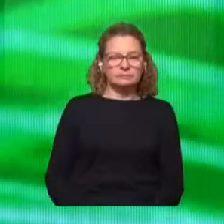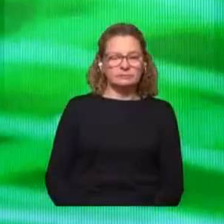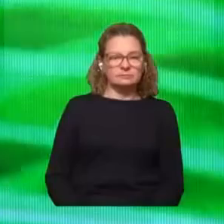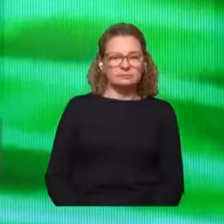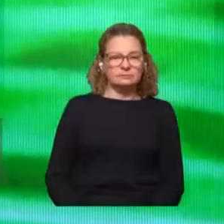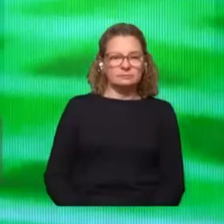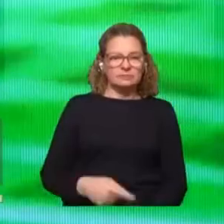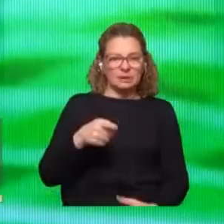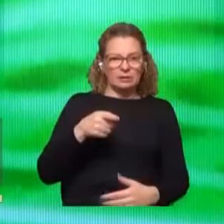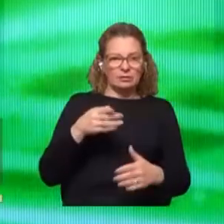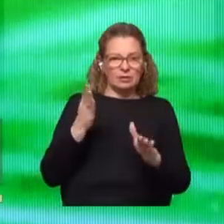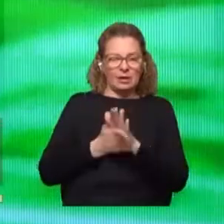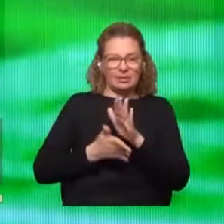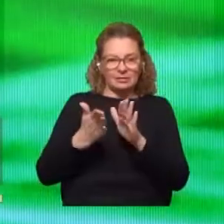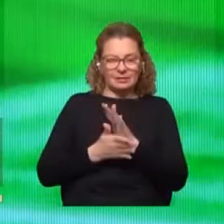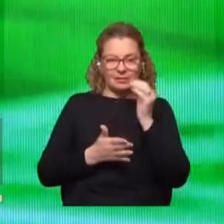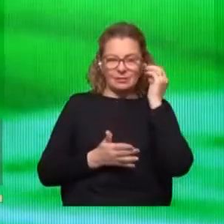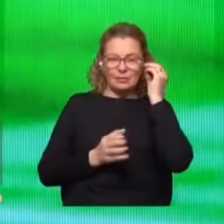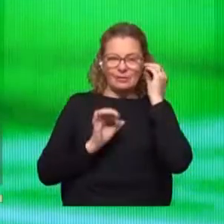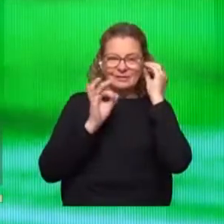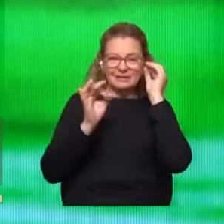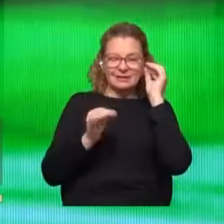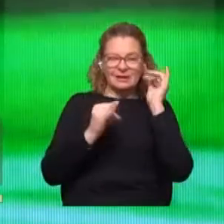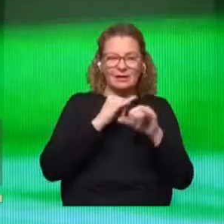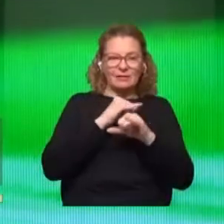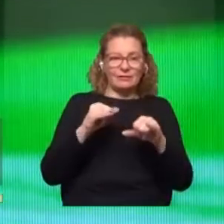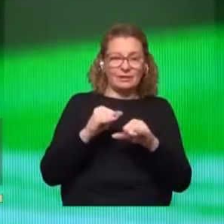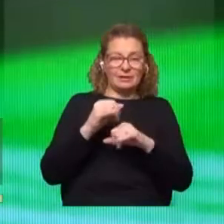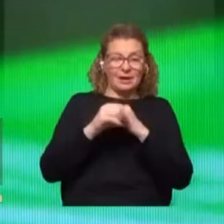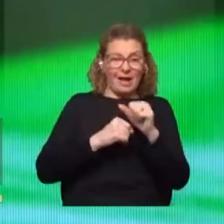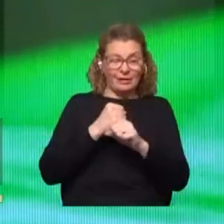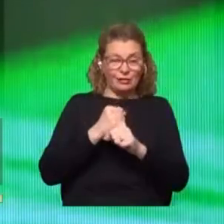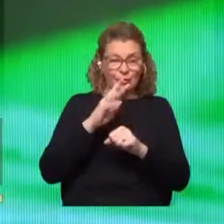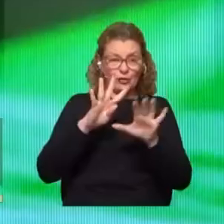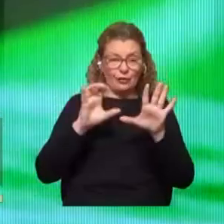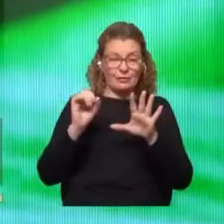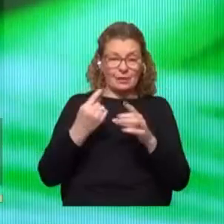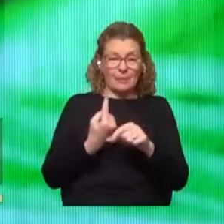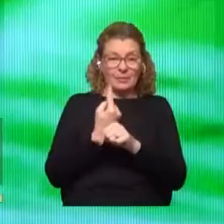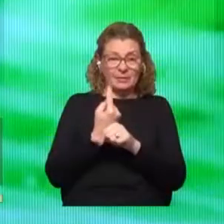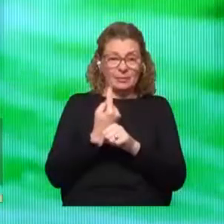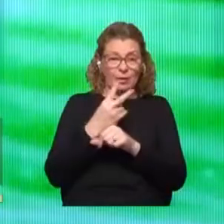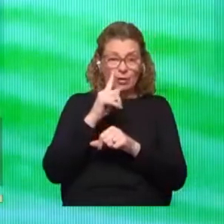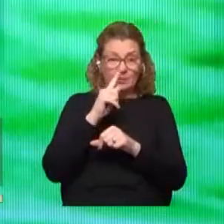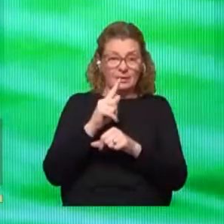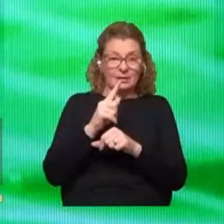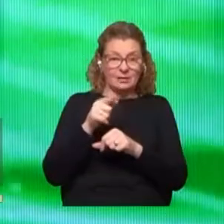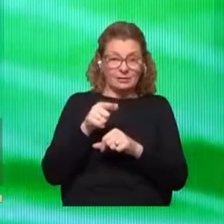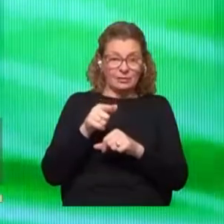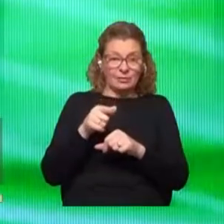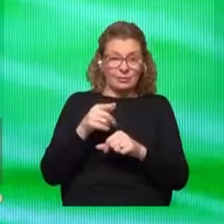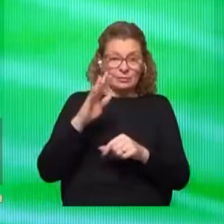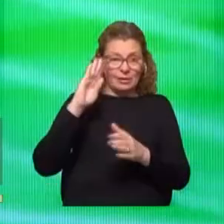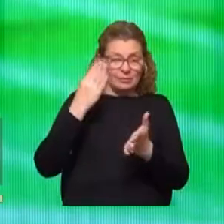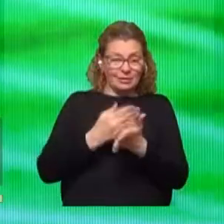estos archivos llegan hasta fines de los 90 principios de los 2000 y sí porque nadie condenó esta actividad a la